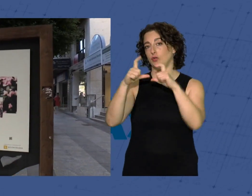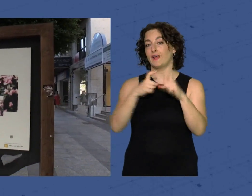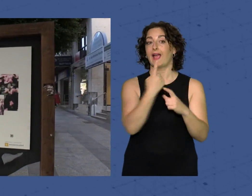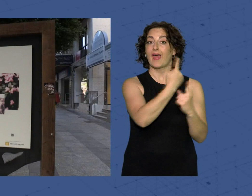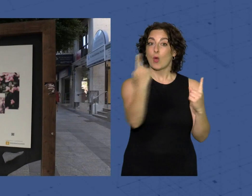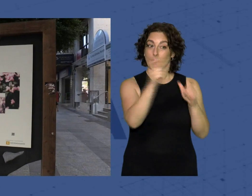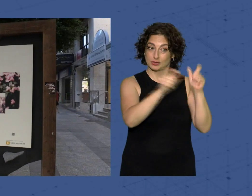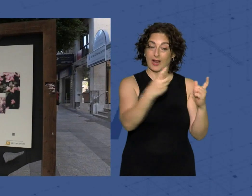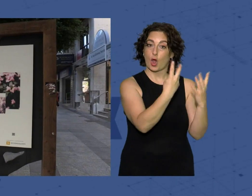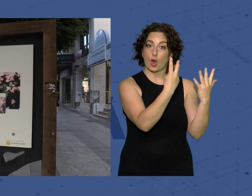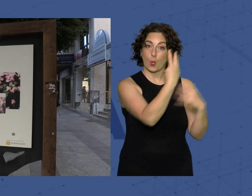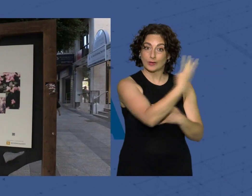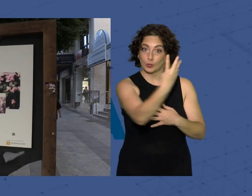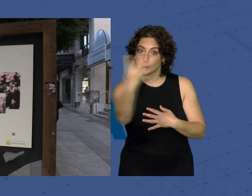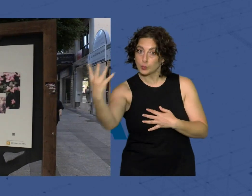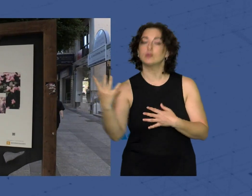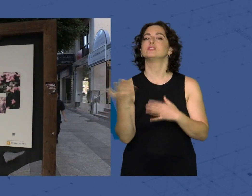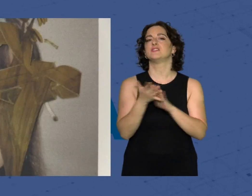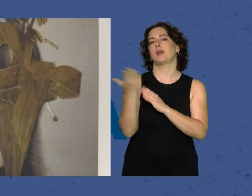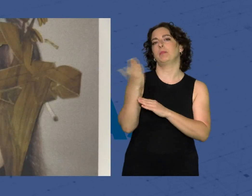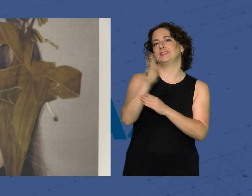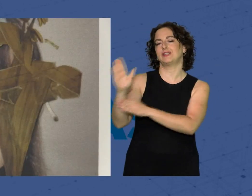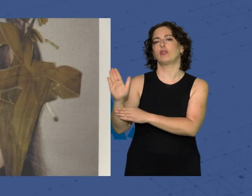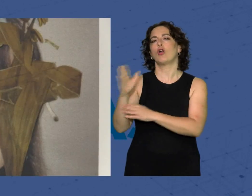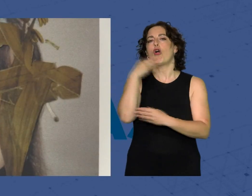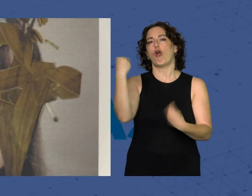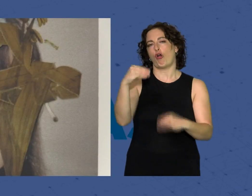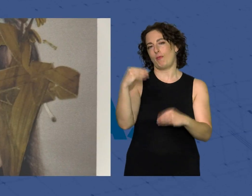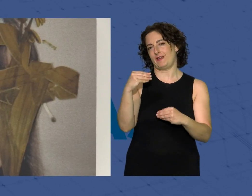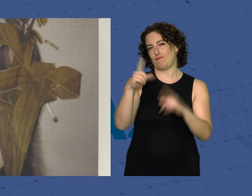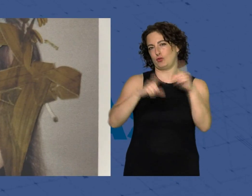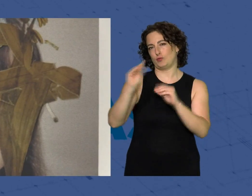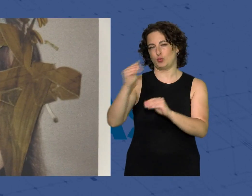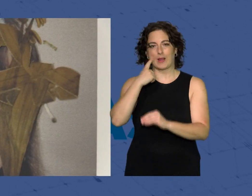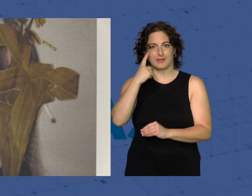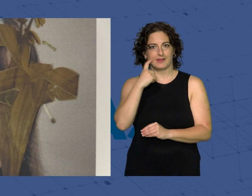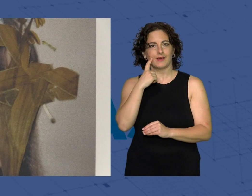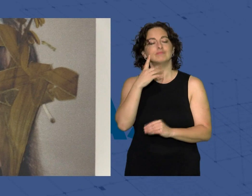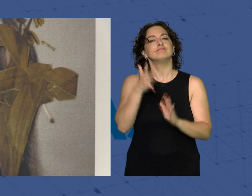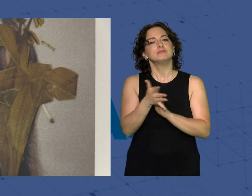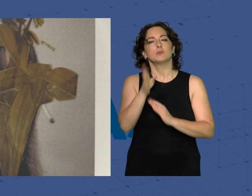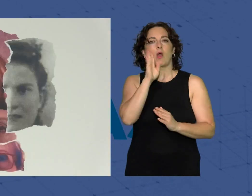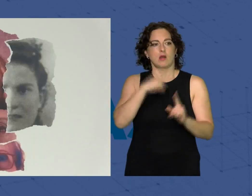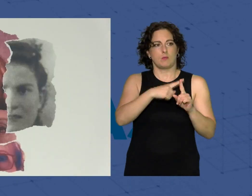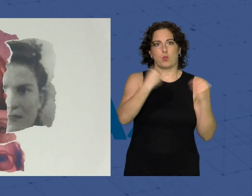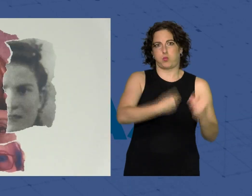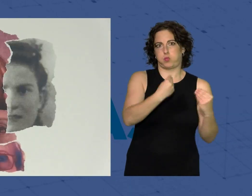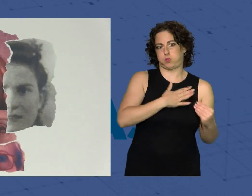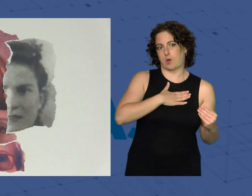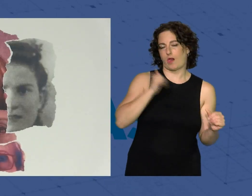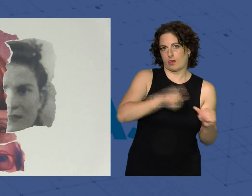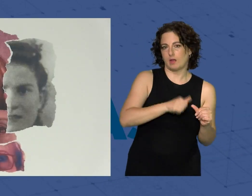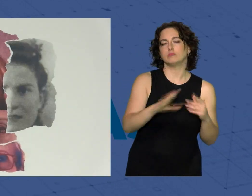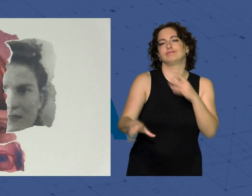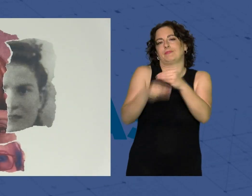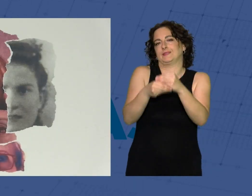autor, que son una carta de presentación de los jóvenes fotógrafos almerienses que vienen a completar el alto nivel de esta disciplina en la